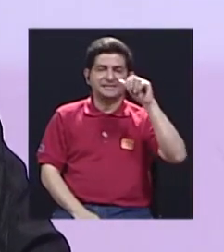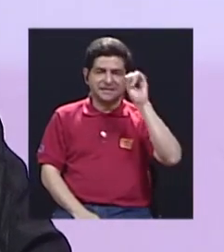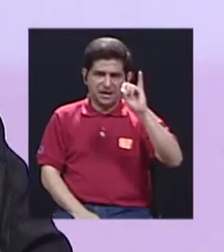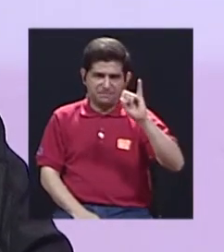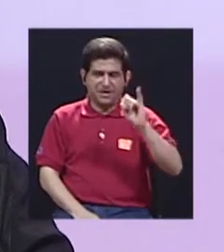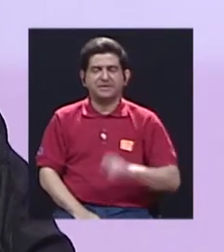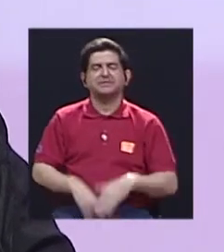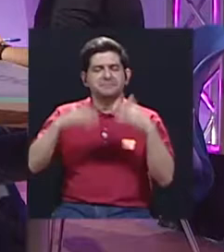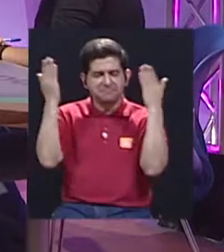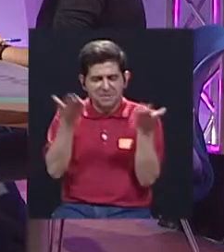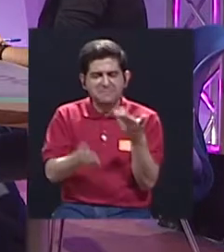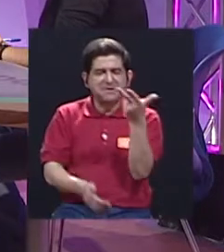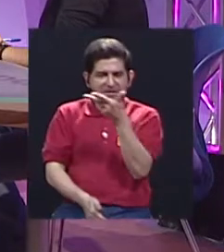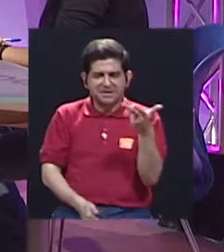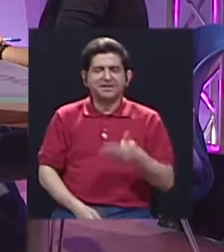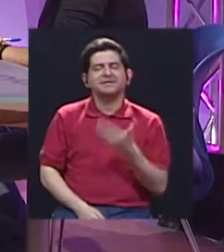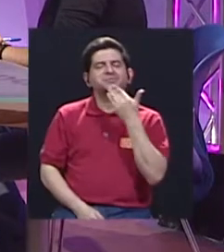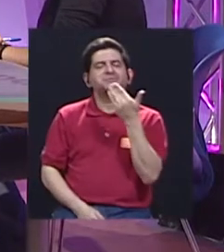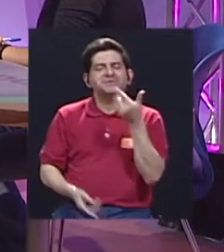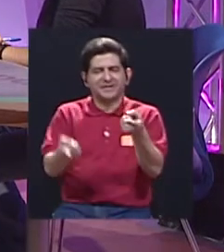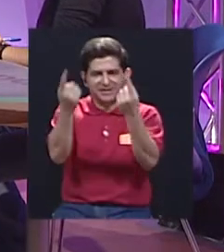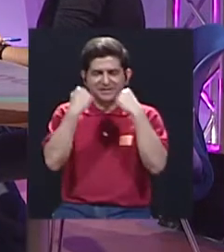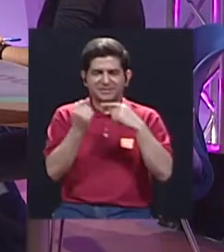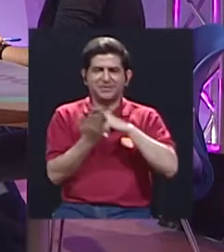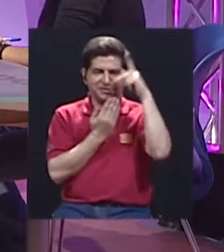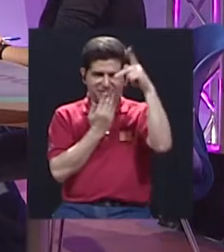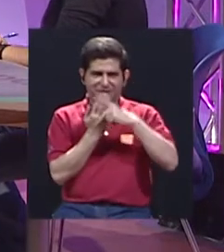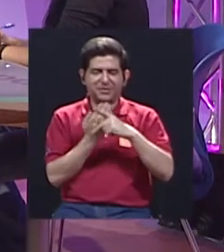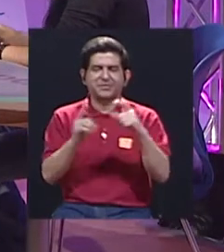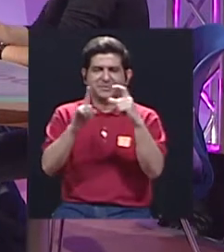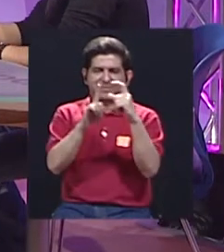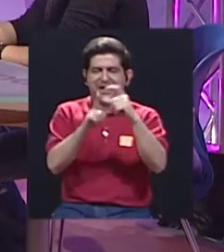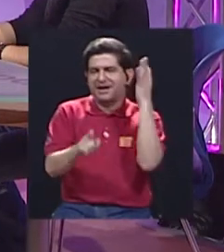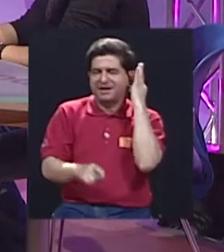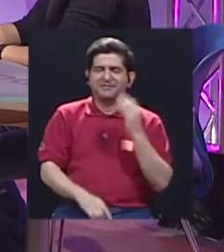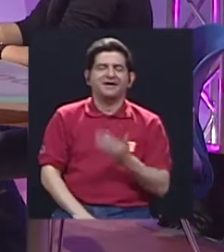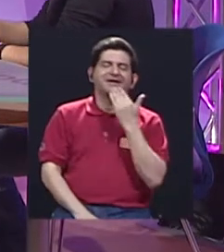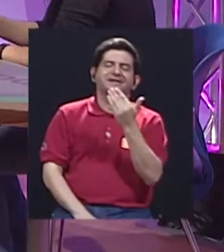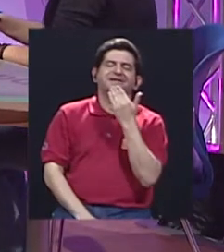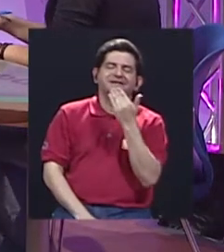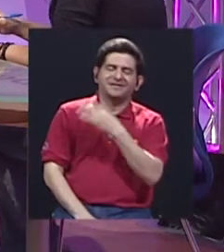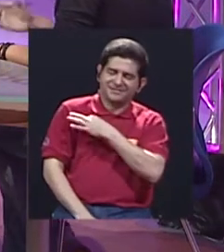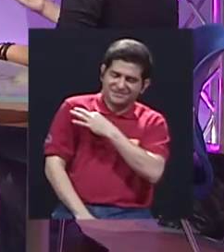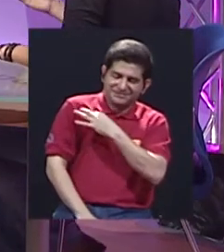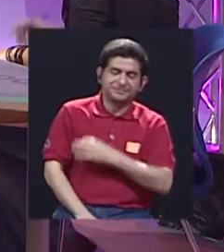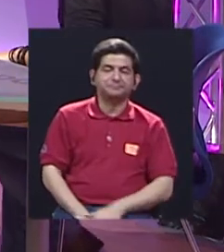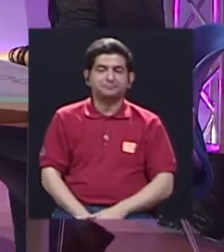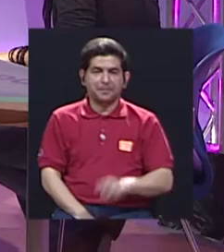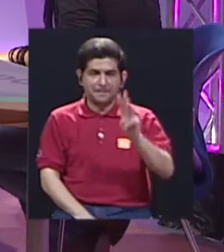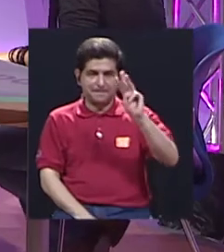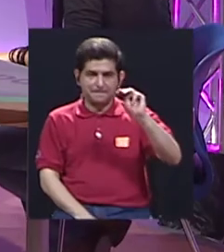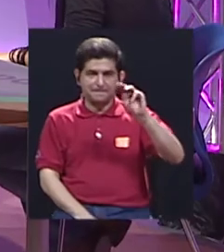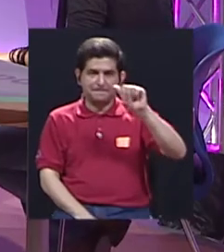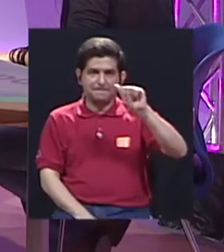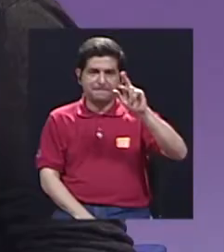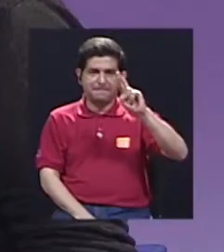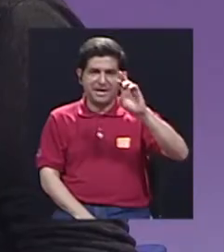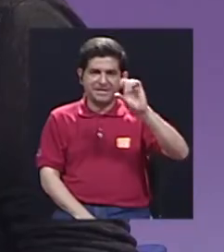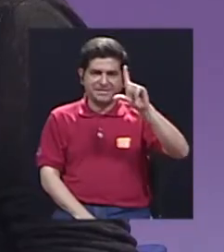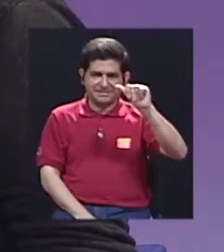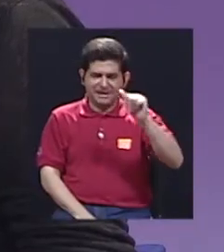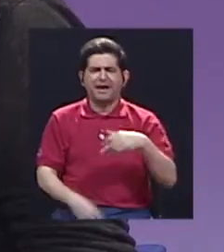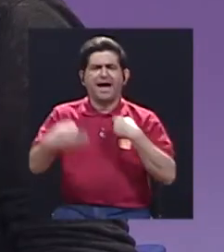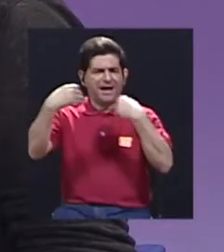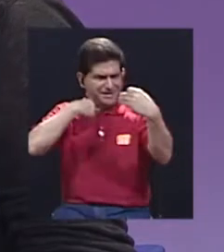Invert. Bienvenidas a las tres, muchas gracias por estar en Palabra de Mujer. Gracias por invitarnos. Marcela, quisiera que nos contaras en